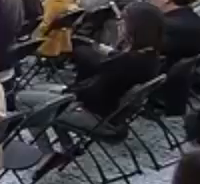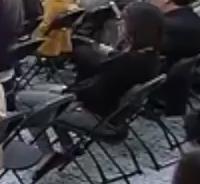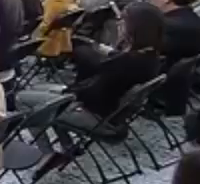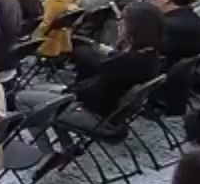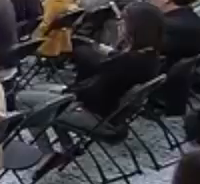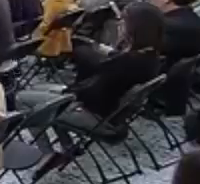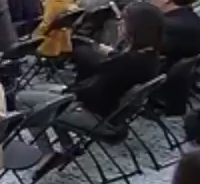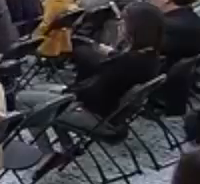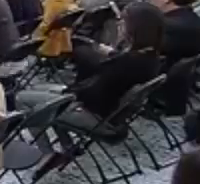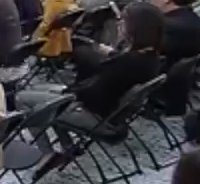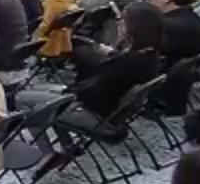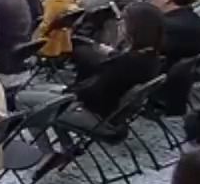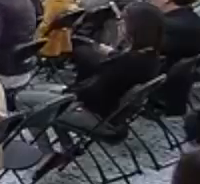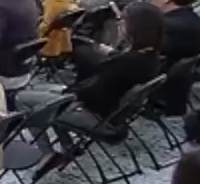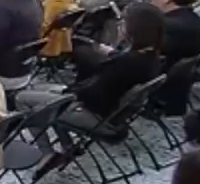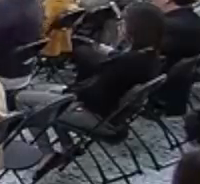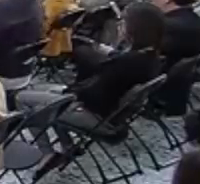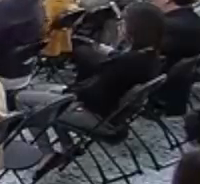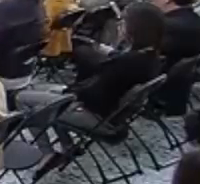Y es un asunto